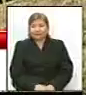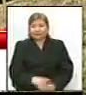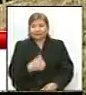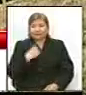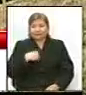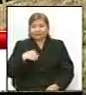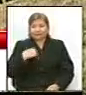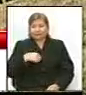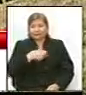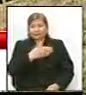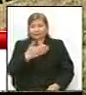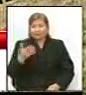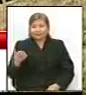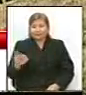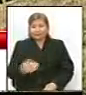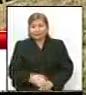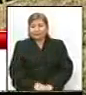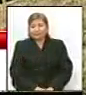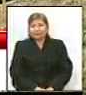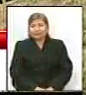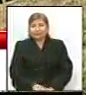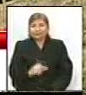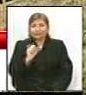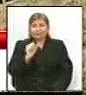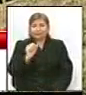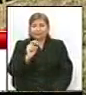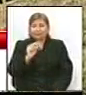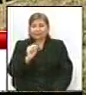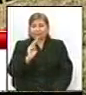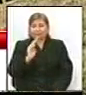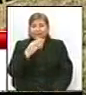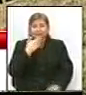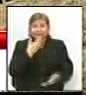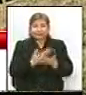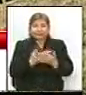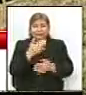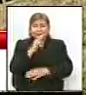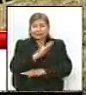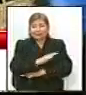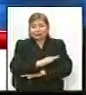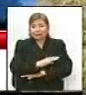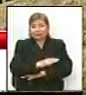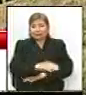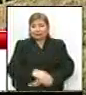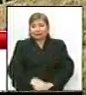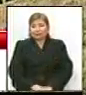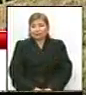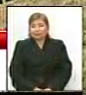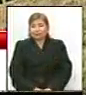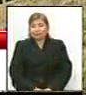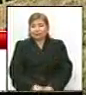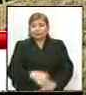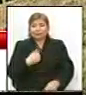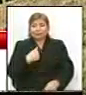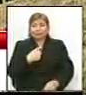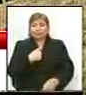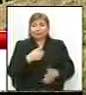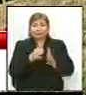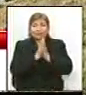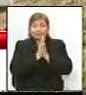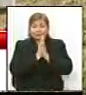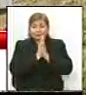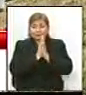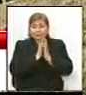alcaldes, señores de Samugari, muy buenas tardes. Bueno, ñuqapa mañakuyni kay